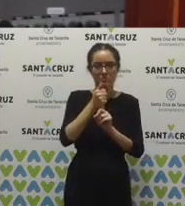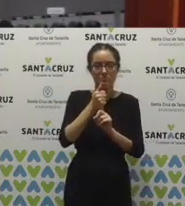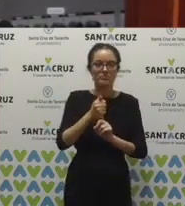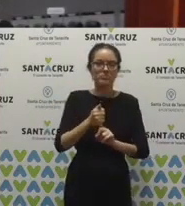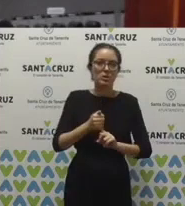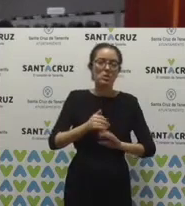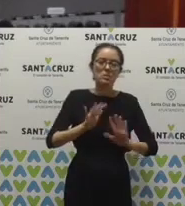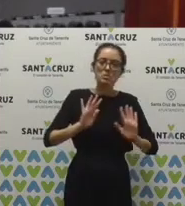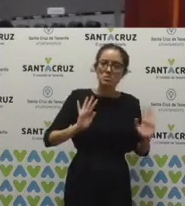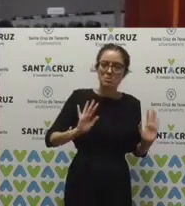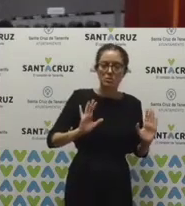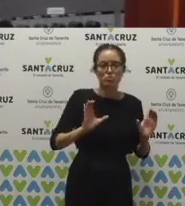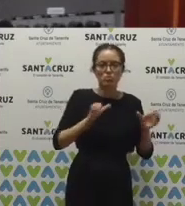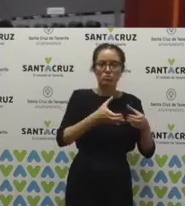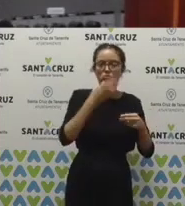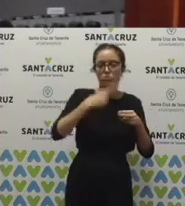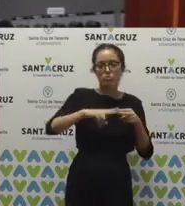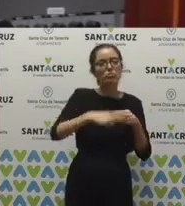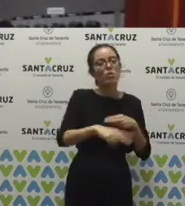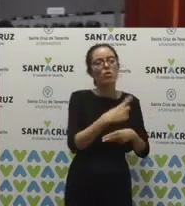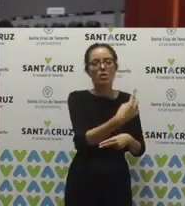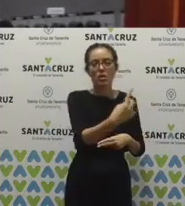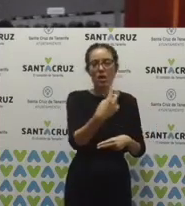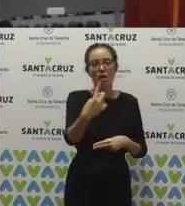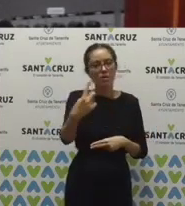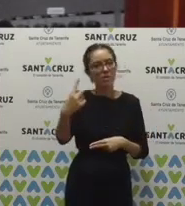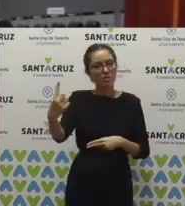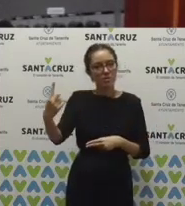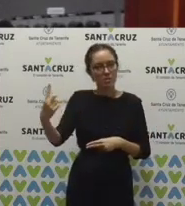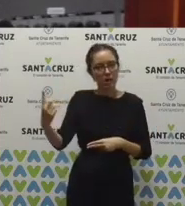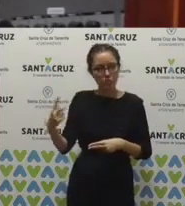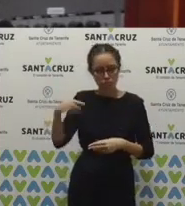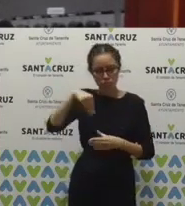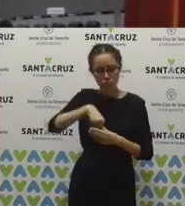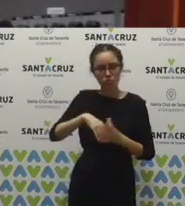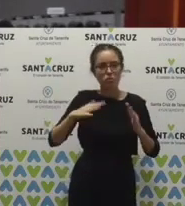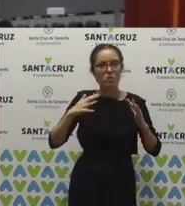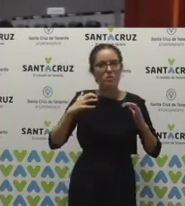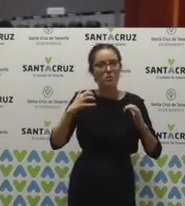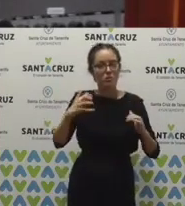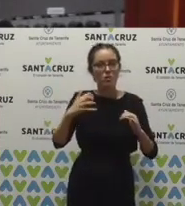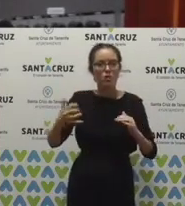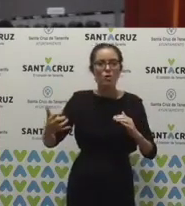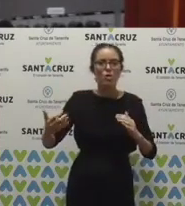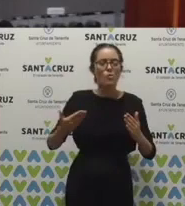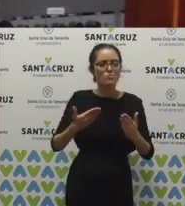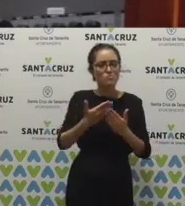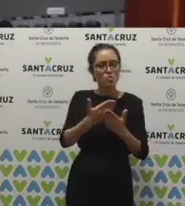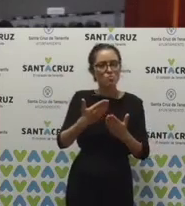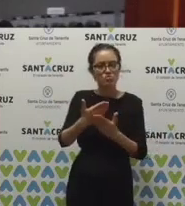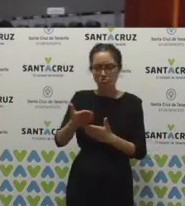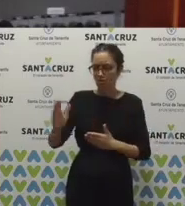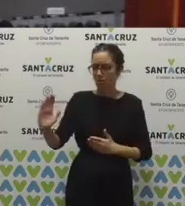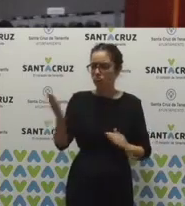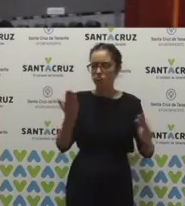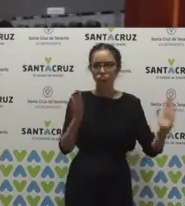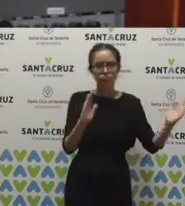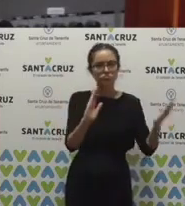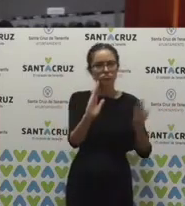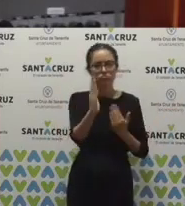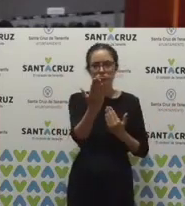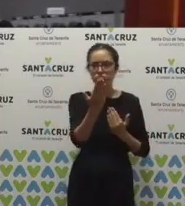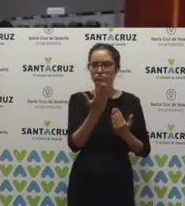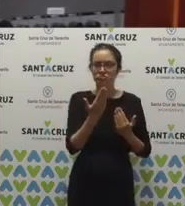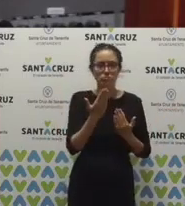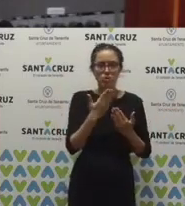legítimo derecho de cada uno de los grupos políticos en este en este pleno para seguir llevando todas aquellas medidas que consideraban